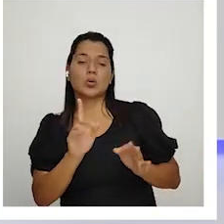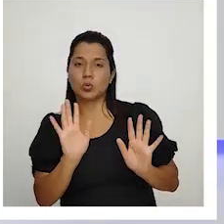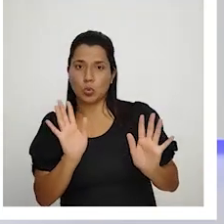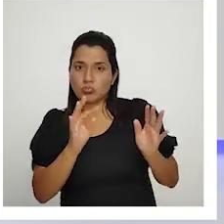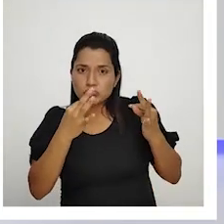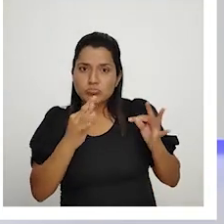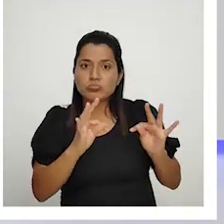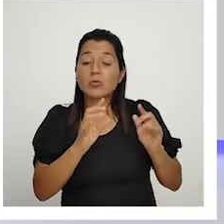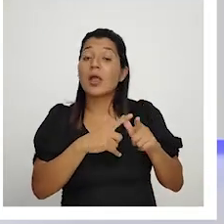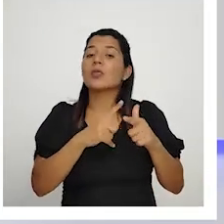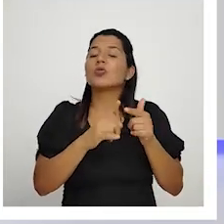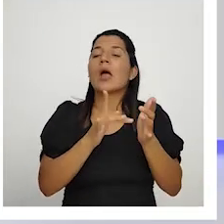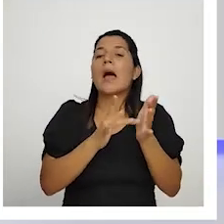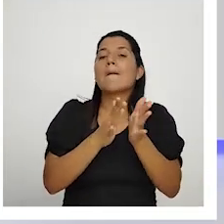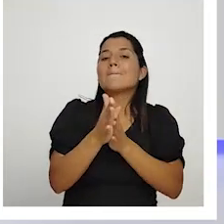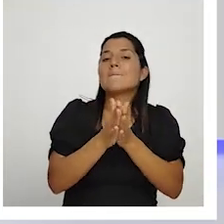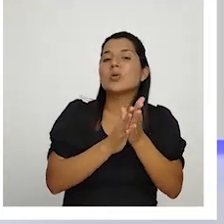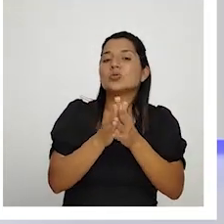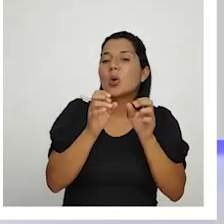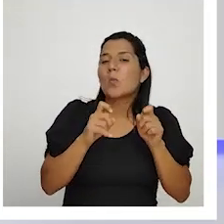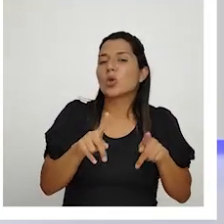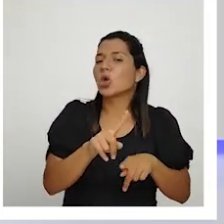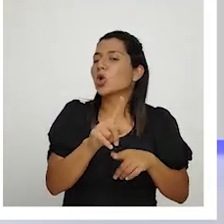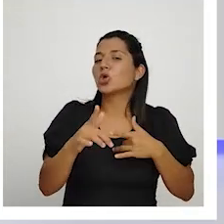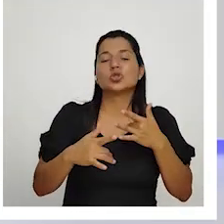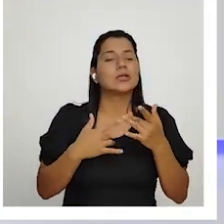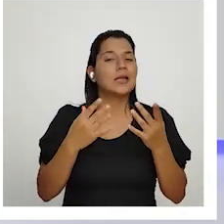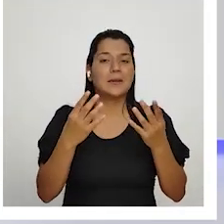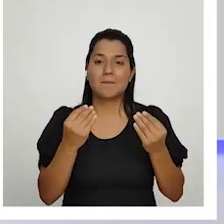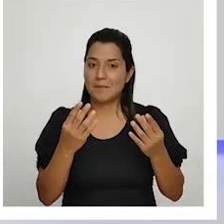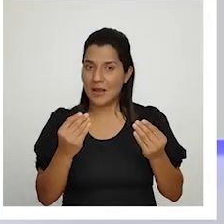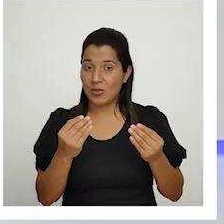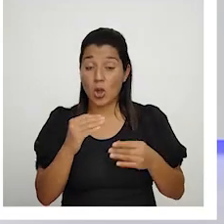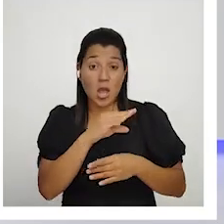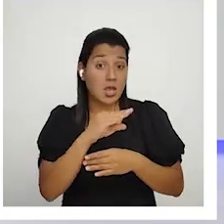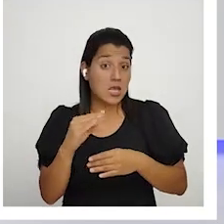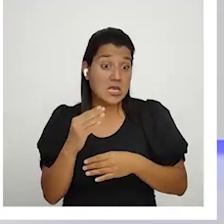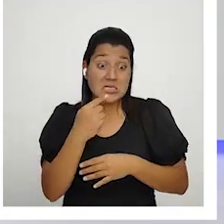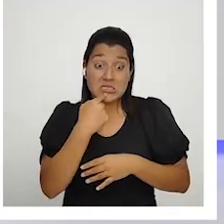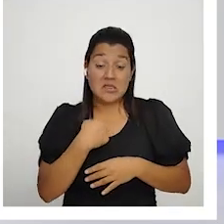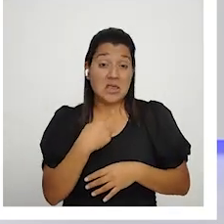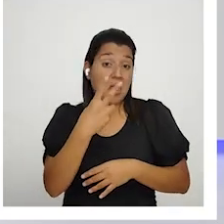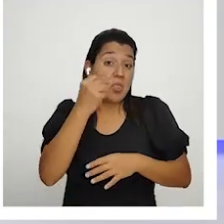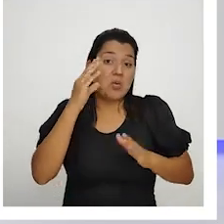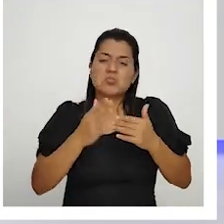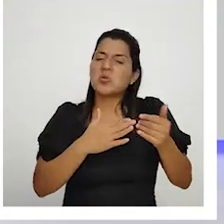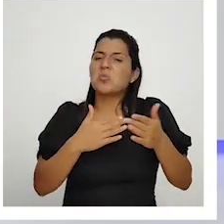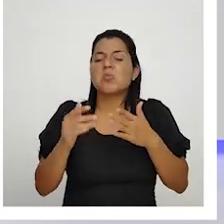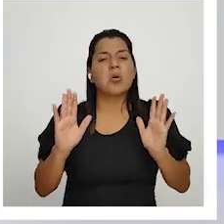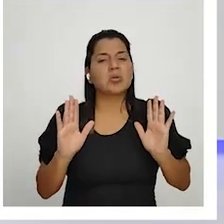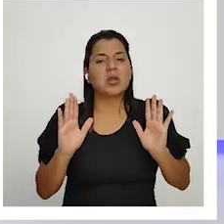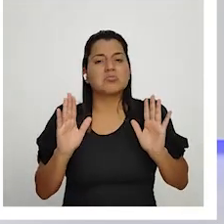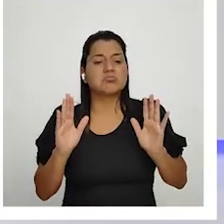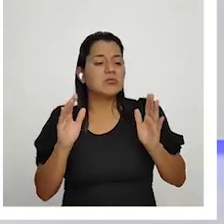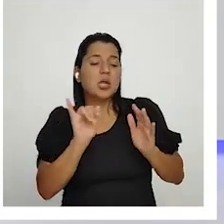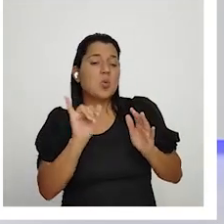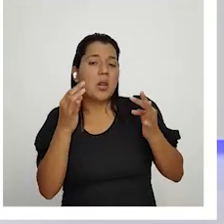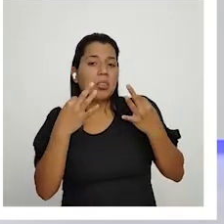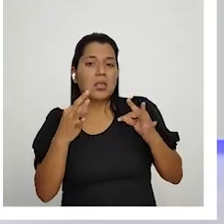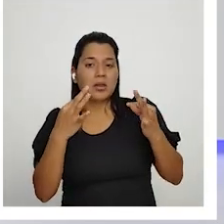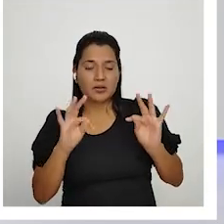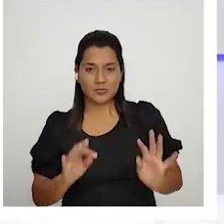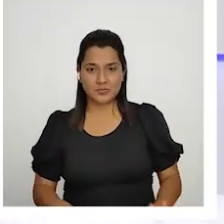que es aprovechar las oportunidades, no tener miedo tampoco, y si dicen que no, pues no importa, el no ya estaba, pero por lo menos lo